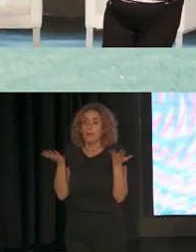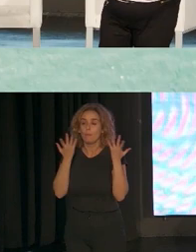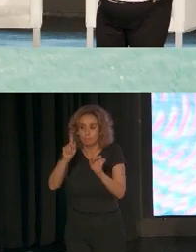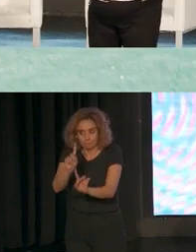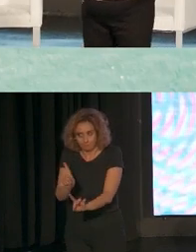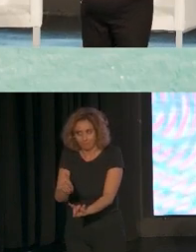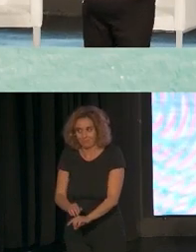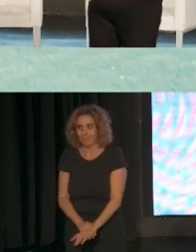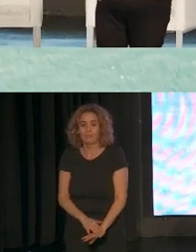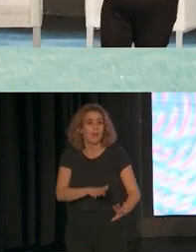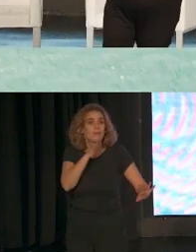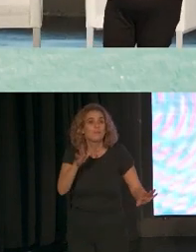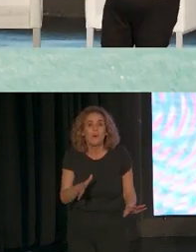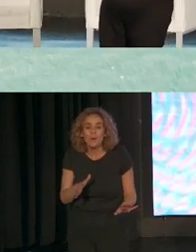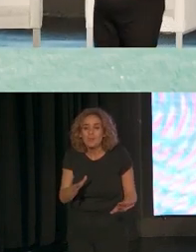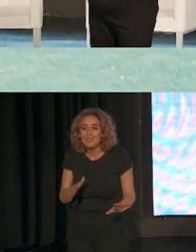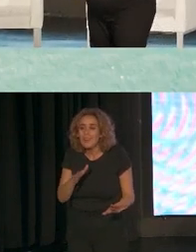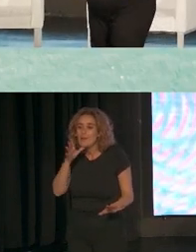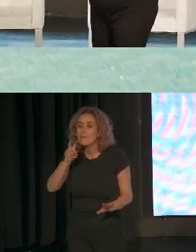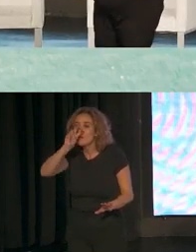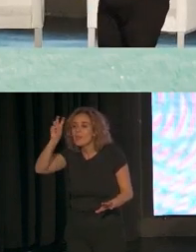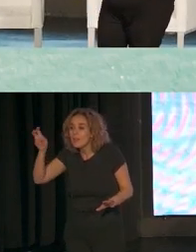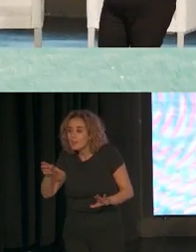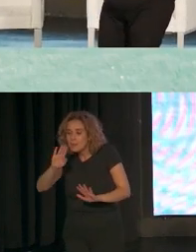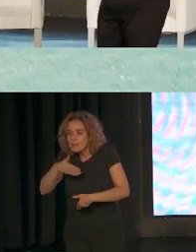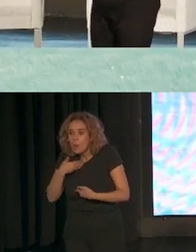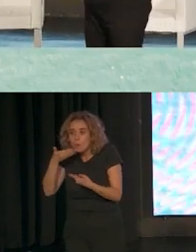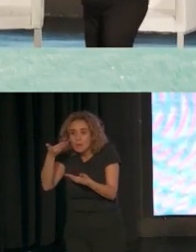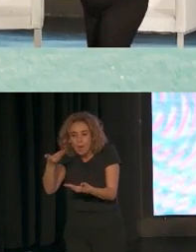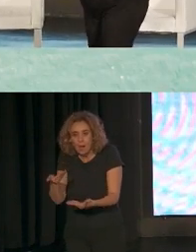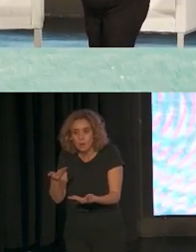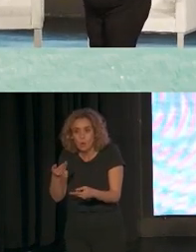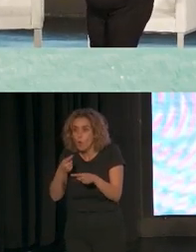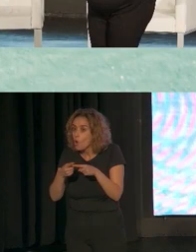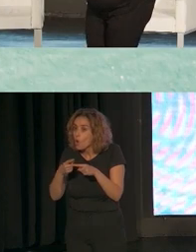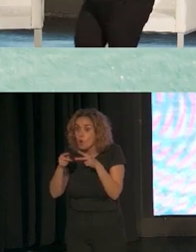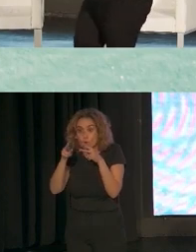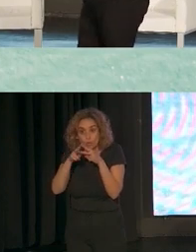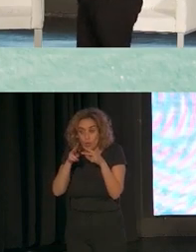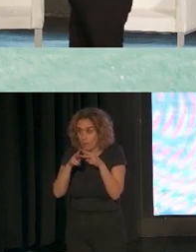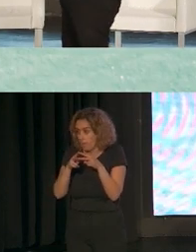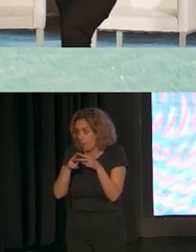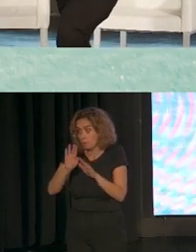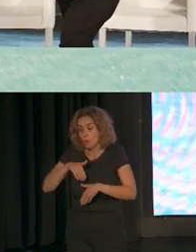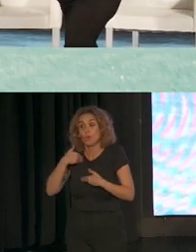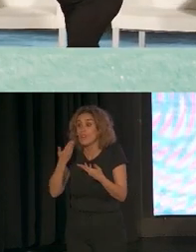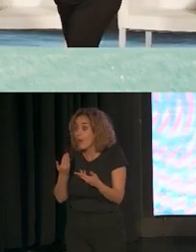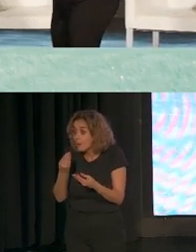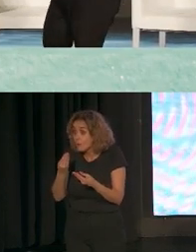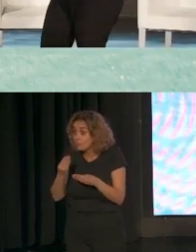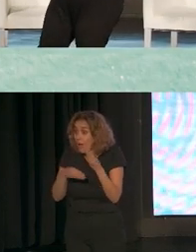porque porque aunque la diversidad es un regalo hay dos cosas que podemos hacer con cualquier regalo